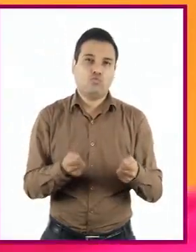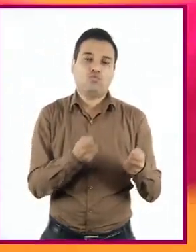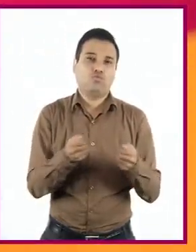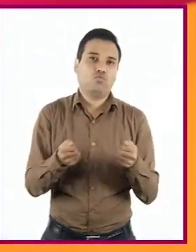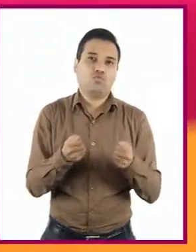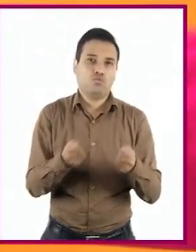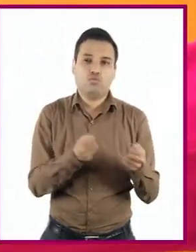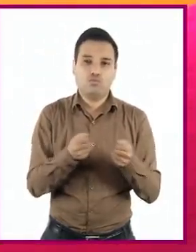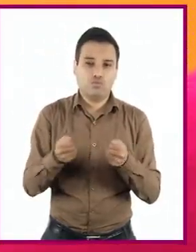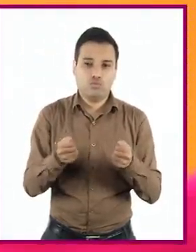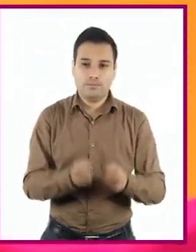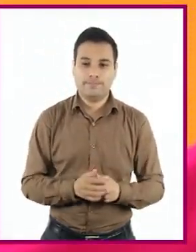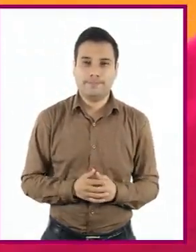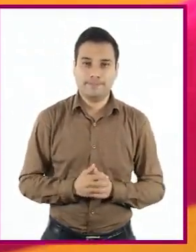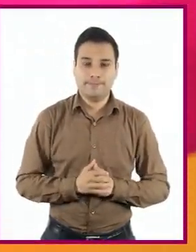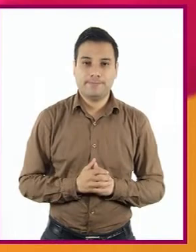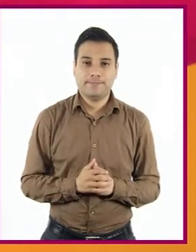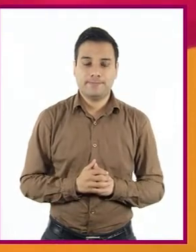Sacudimos.